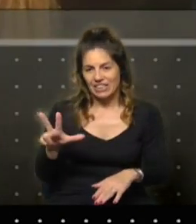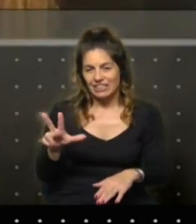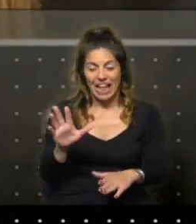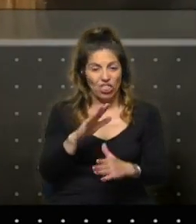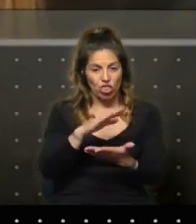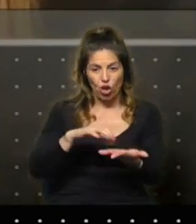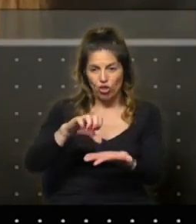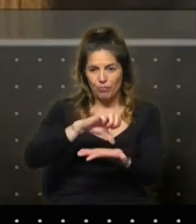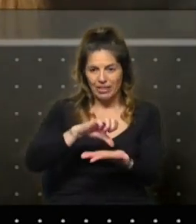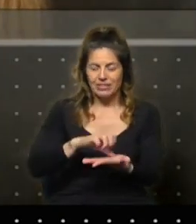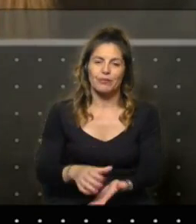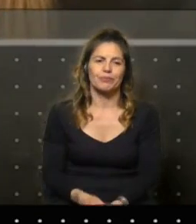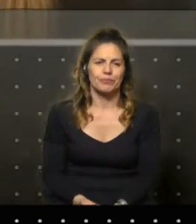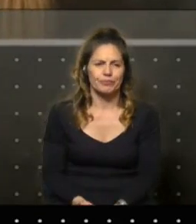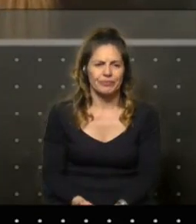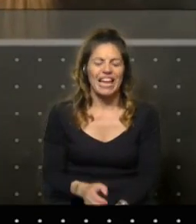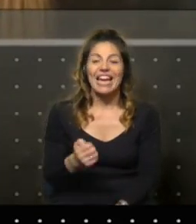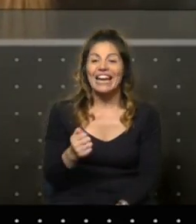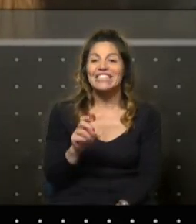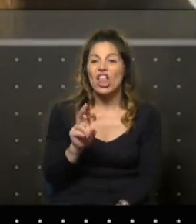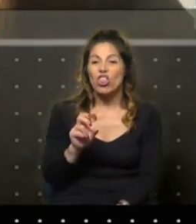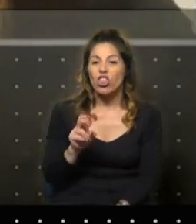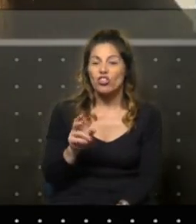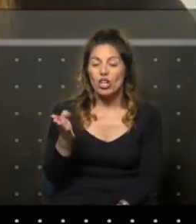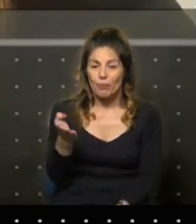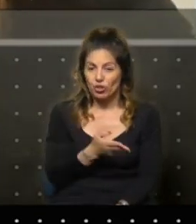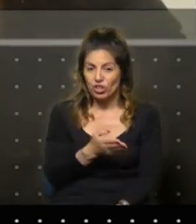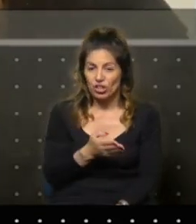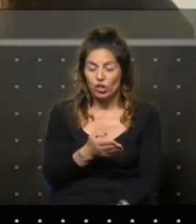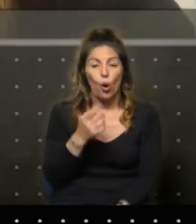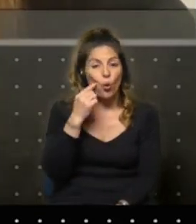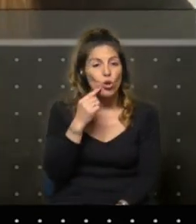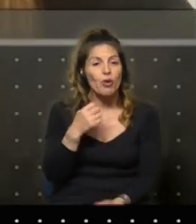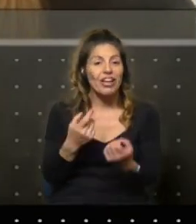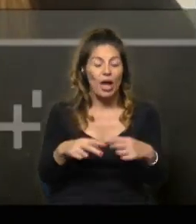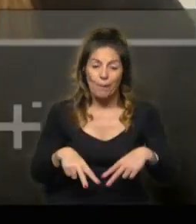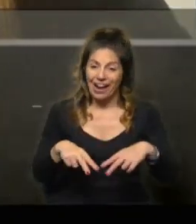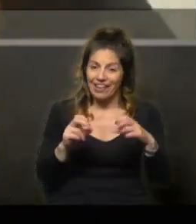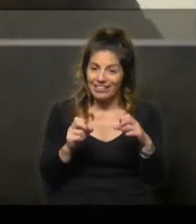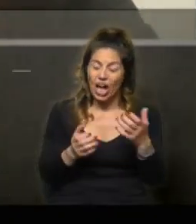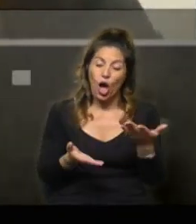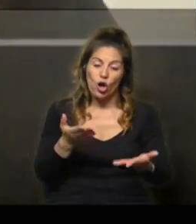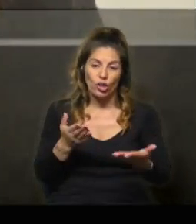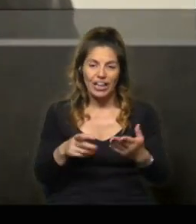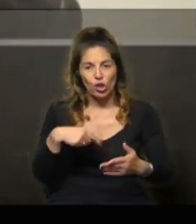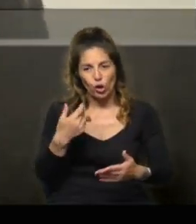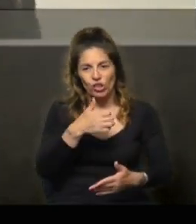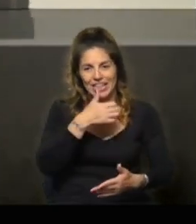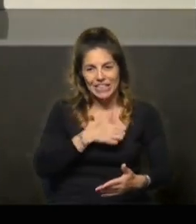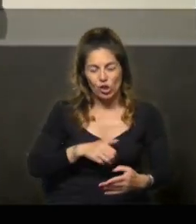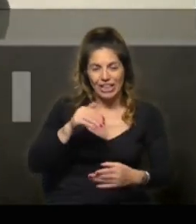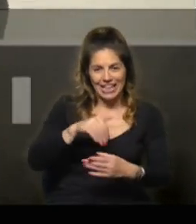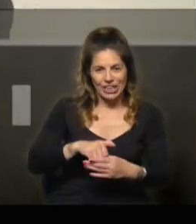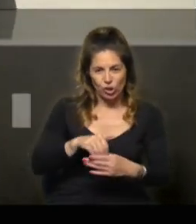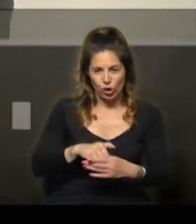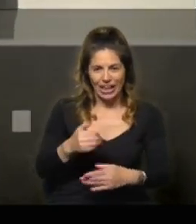el país casi 12 por realmente una cifra que dará para analizar muchas cosas sobre todo cotejas con otra en la historia electoral